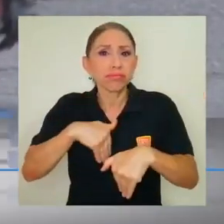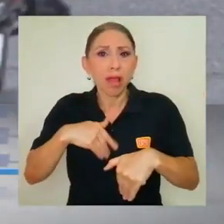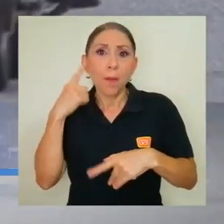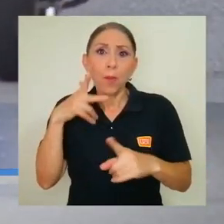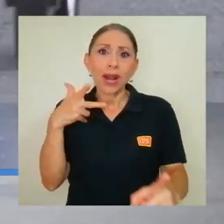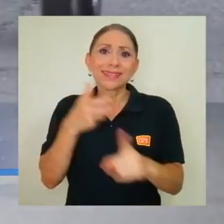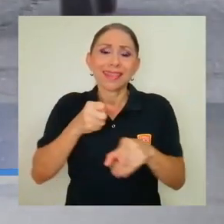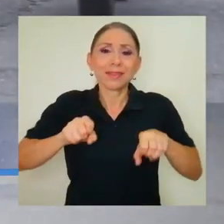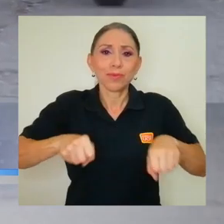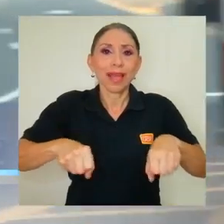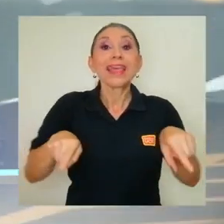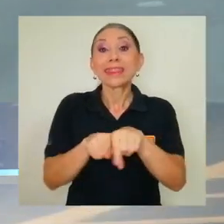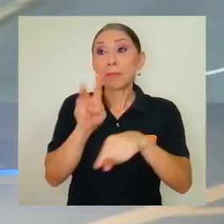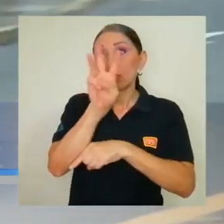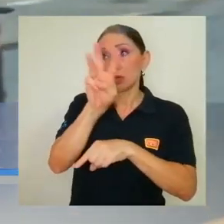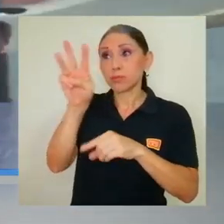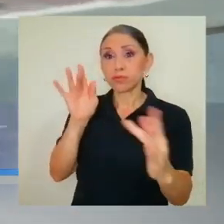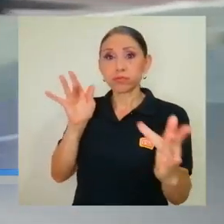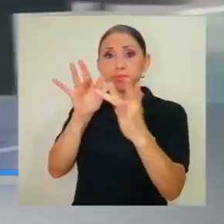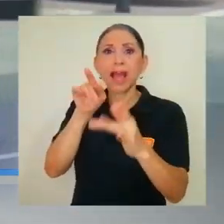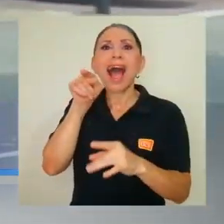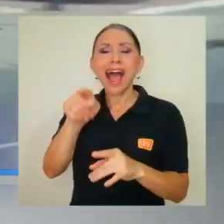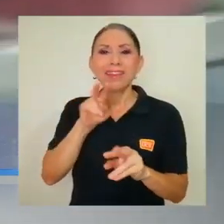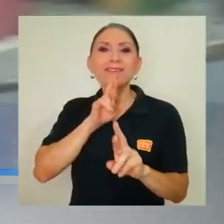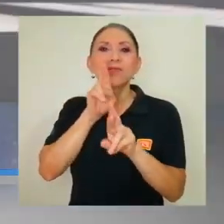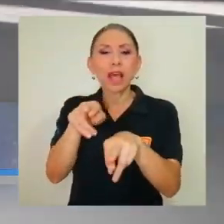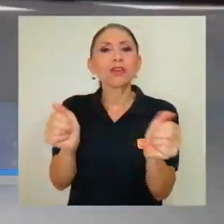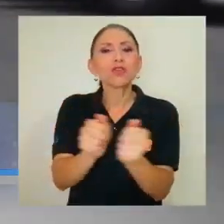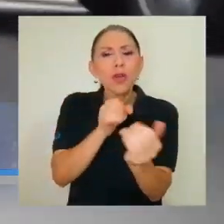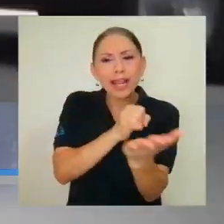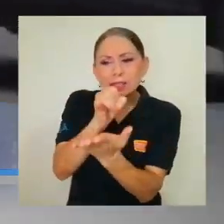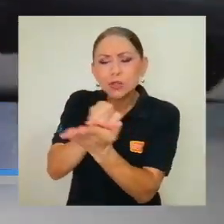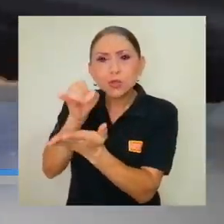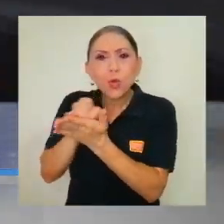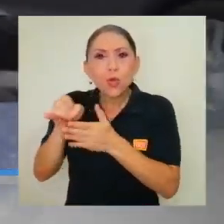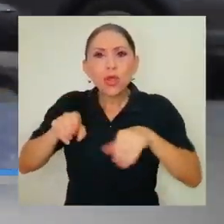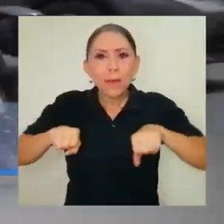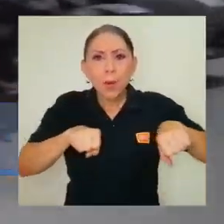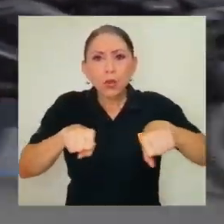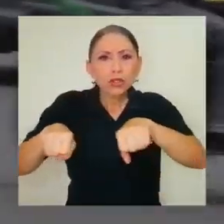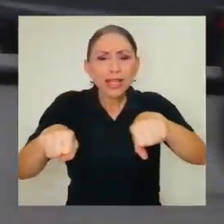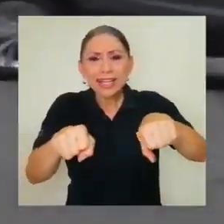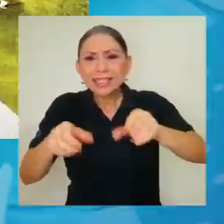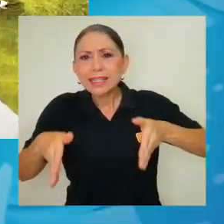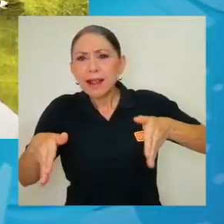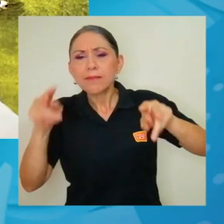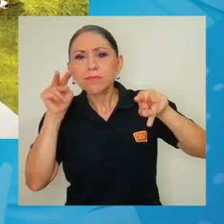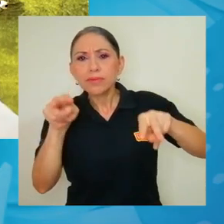motociclistas y una plataforma en línea con resultados del estudio observacional de motociclistas en carretera.